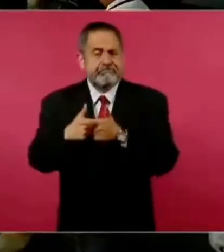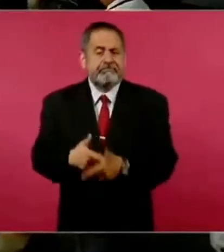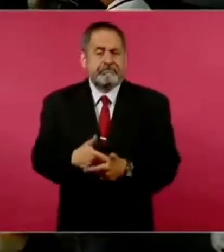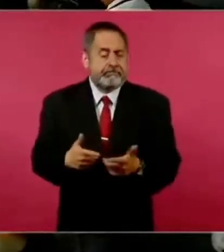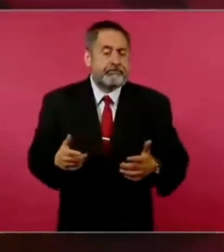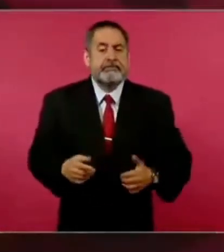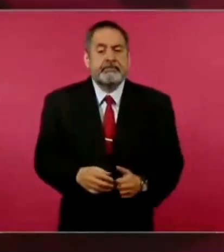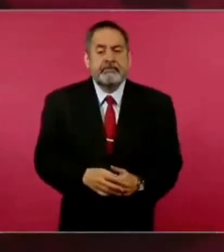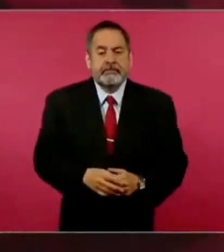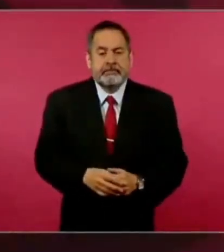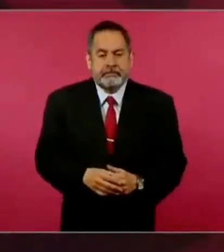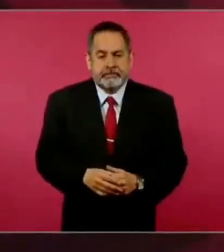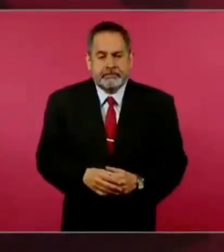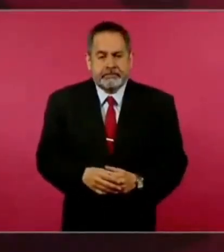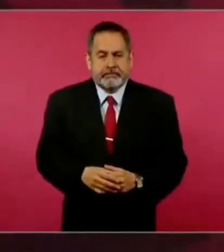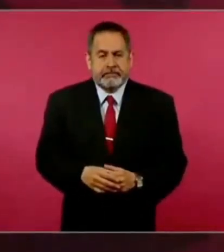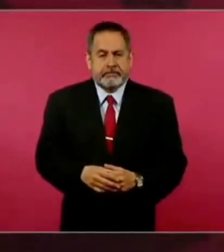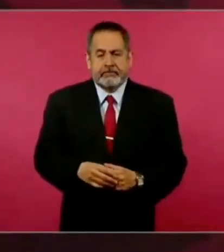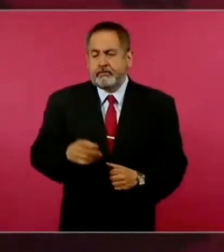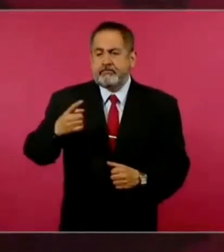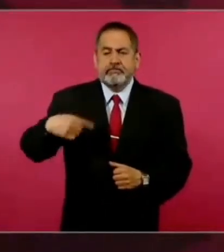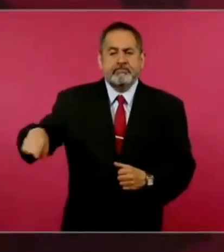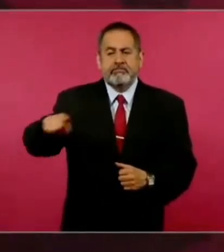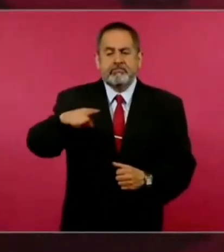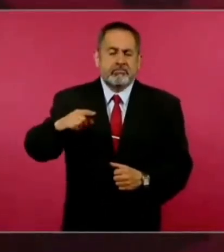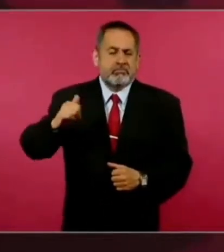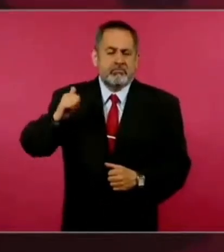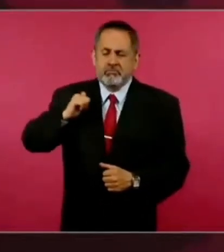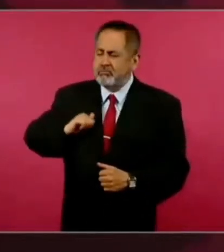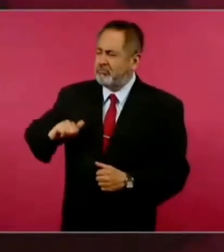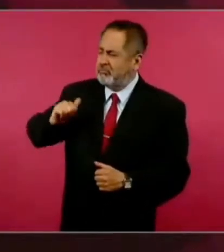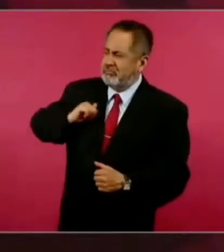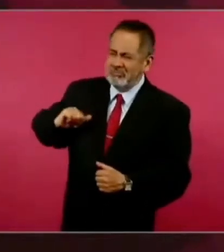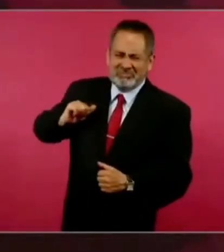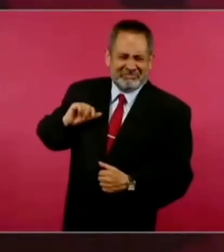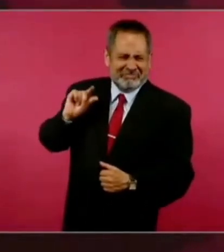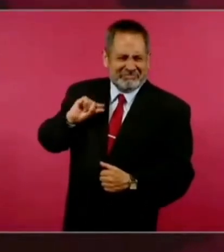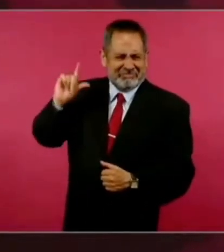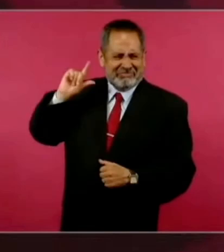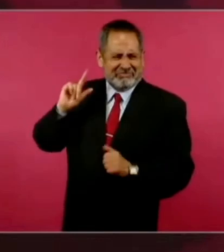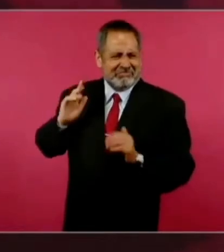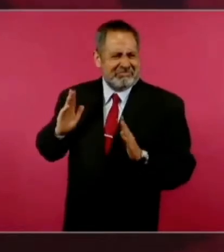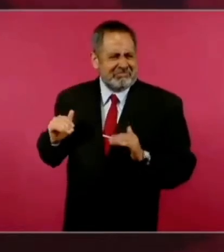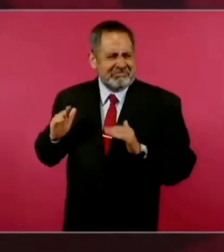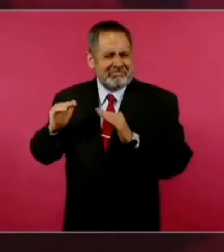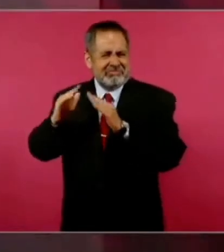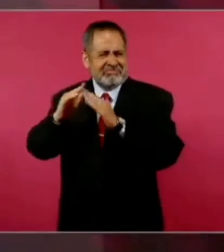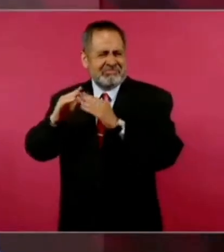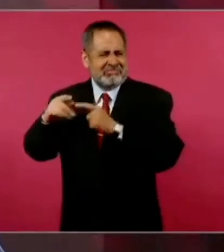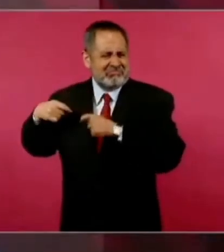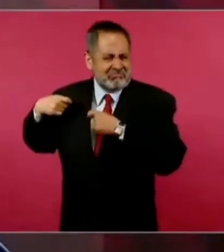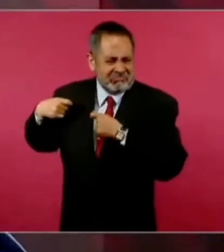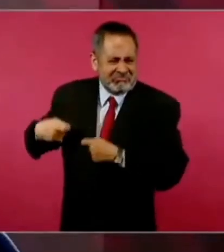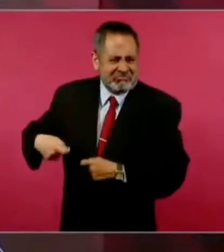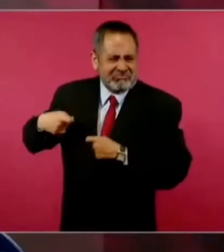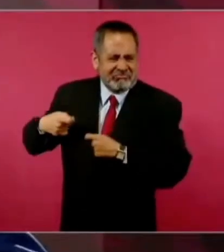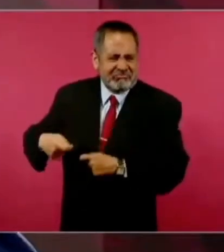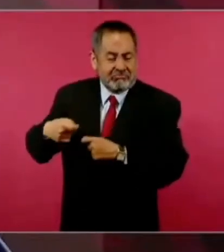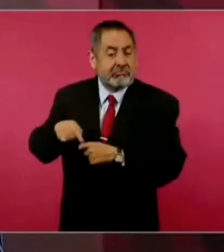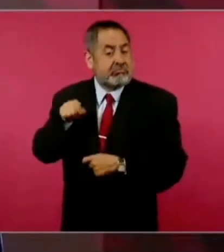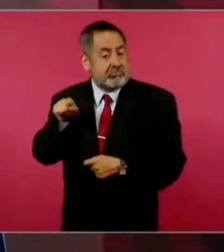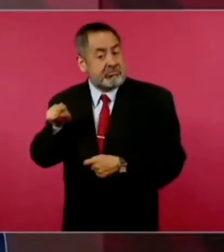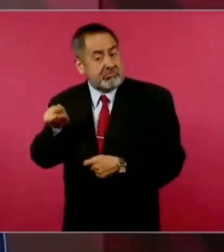porque somos herederos de grandes civilizaciones en donde no